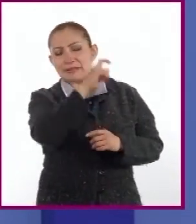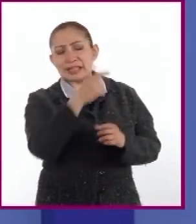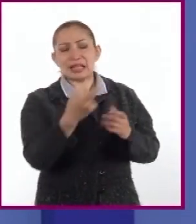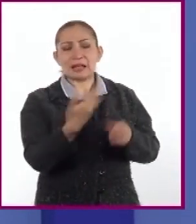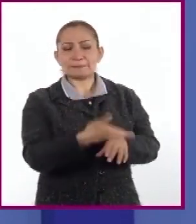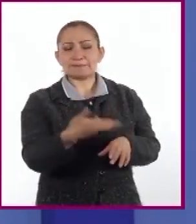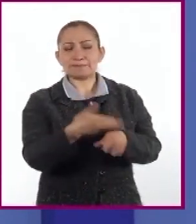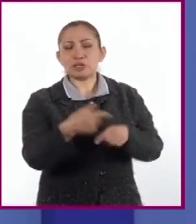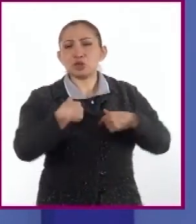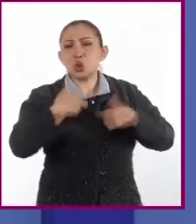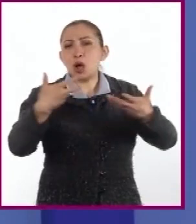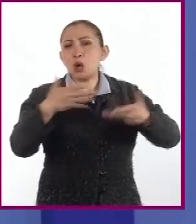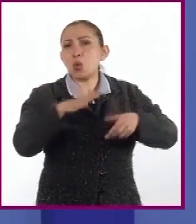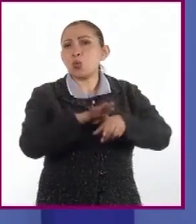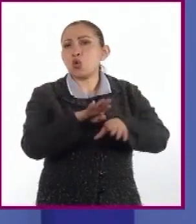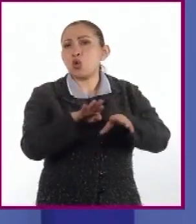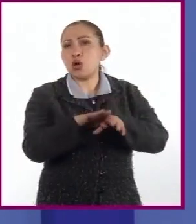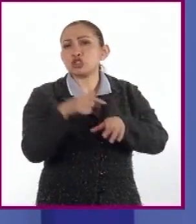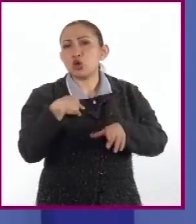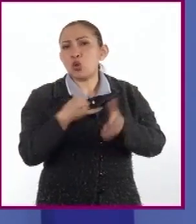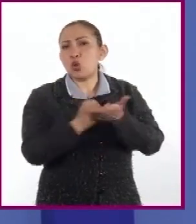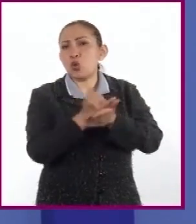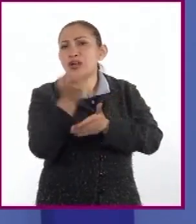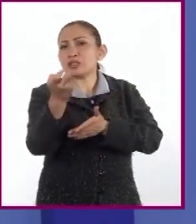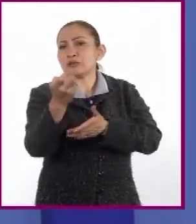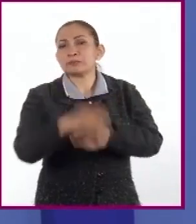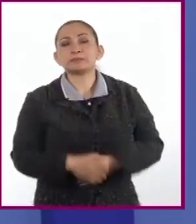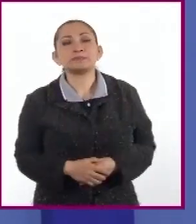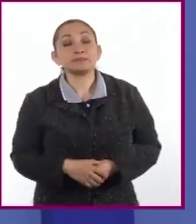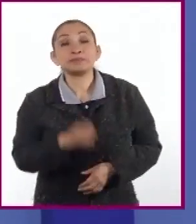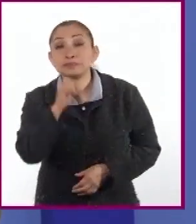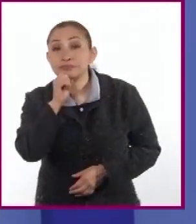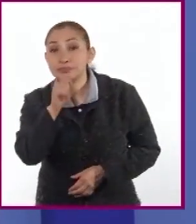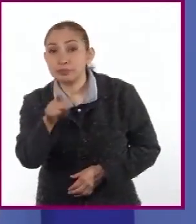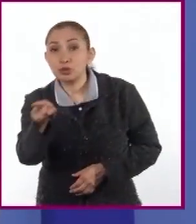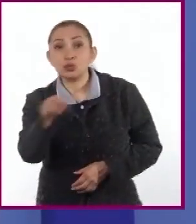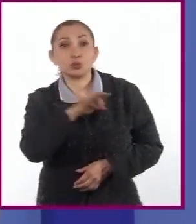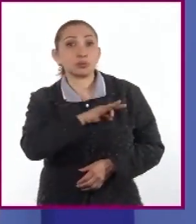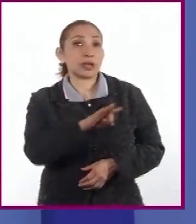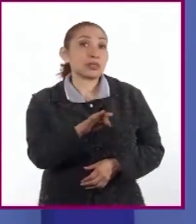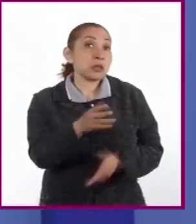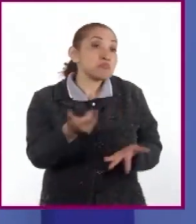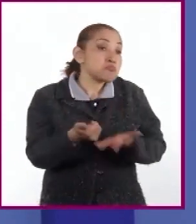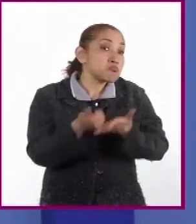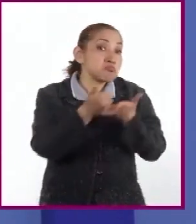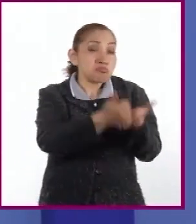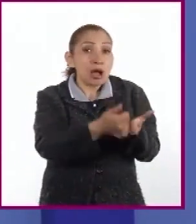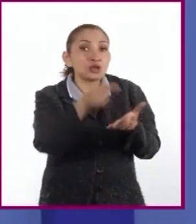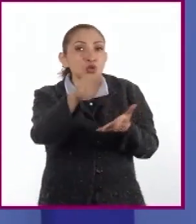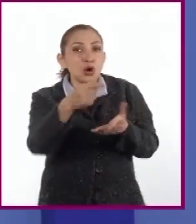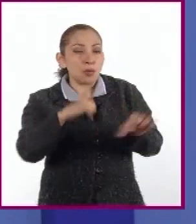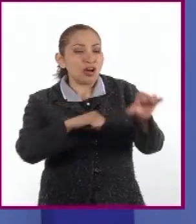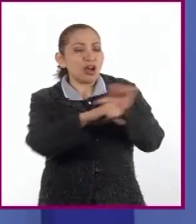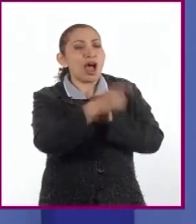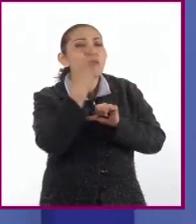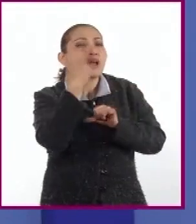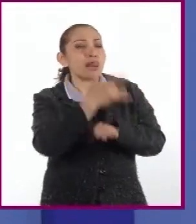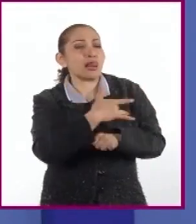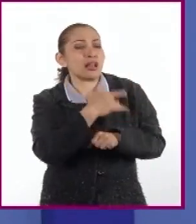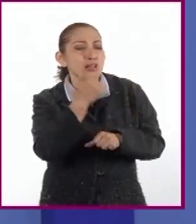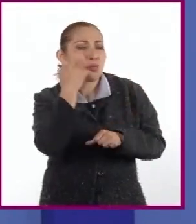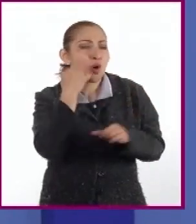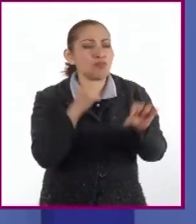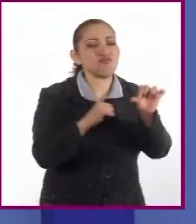lo enfrento? ¿Por qué lo decido así? También puede ser de utilidad ponerse en los zapatos del otro o la